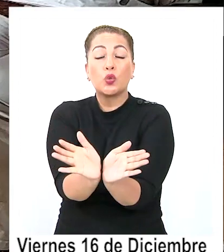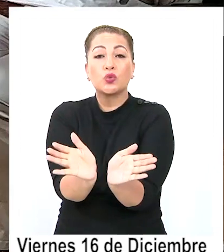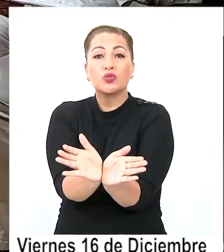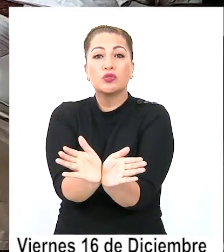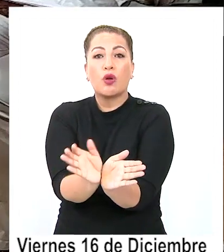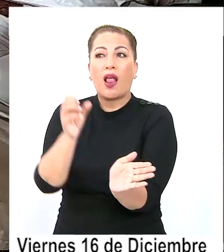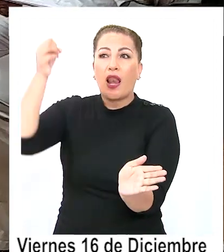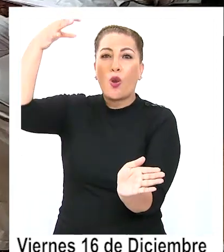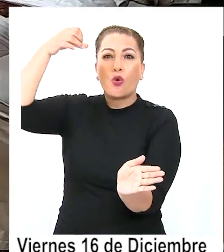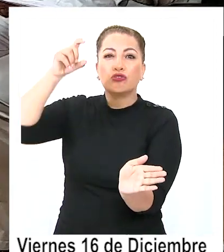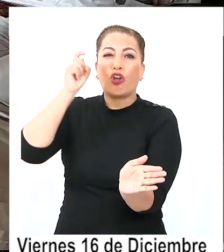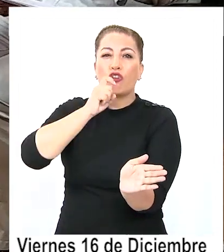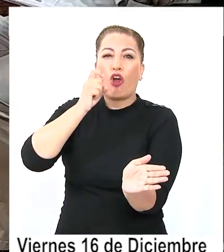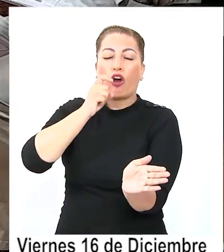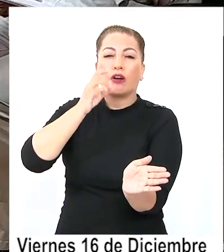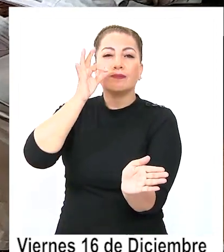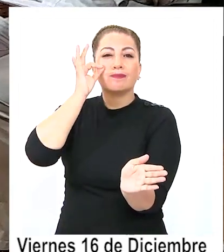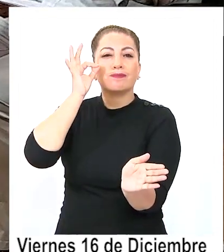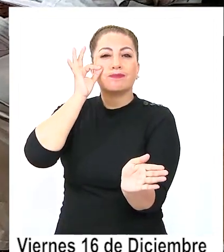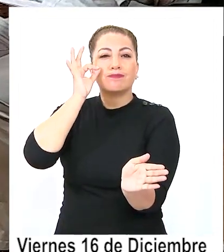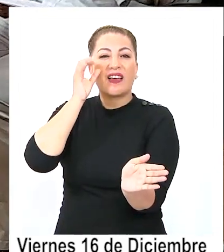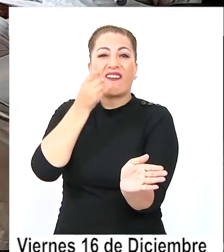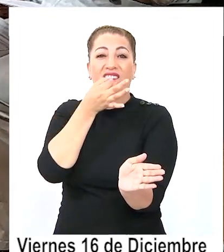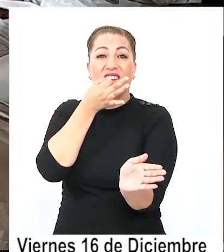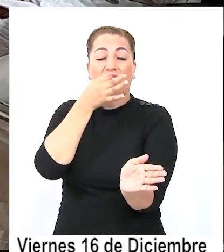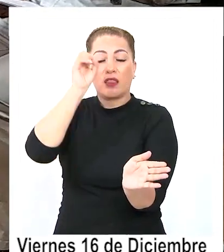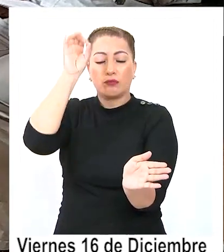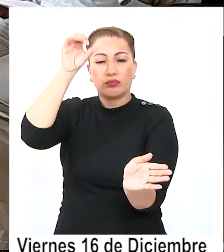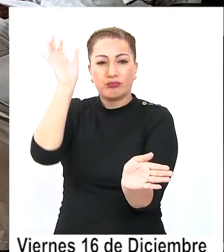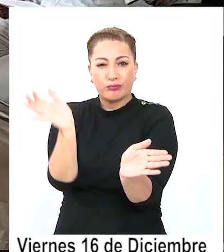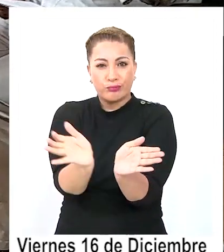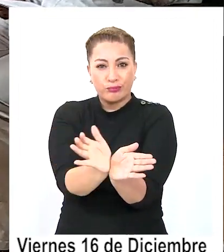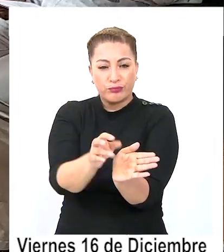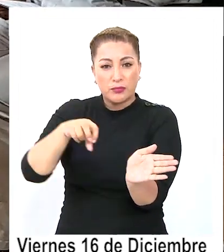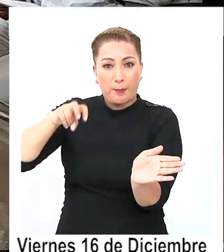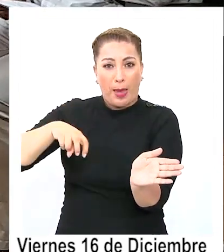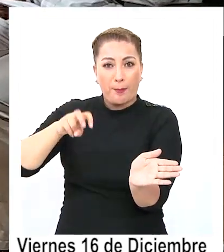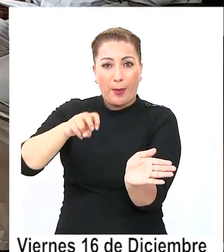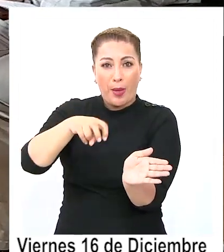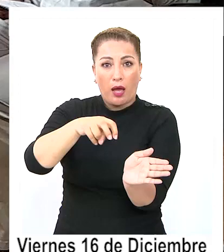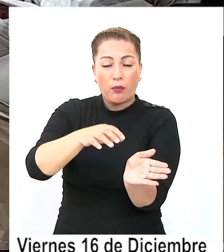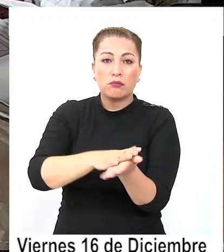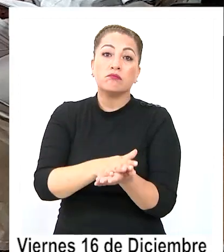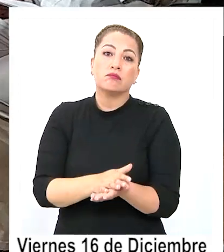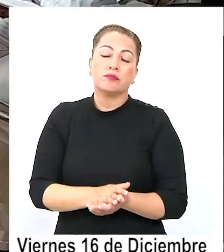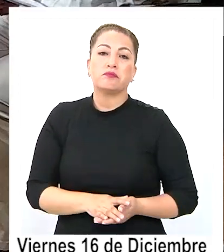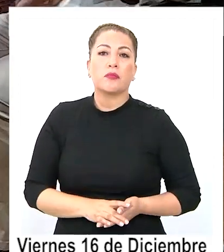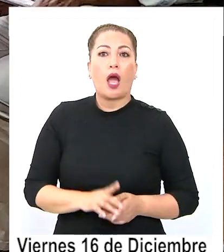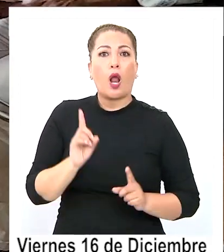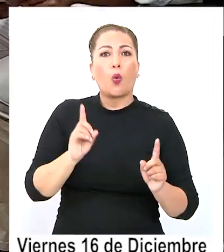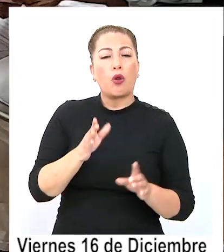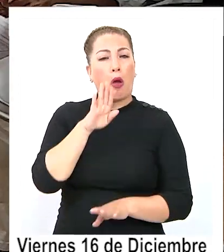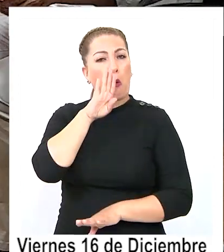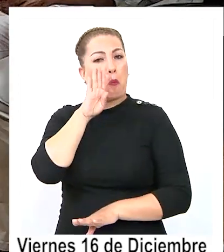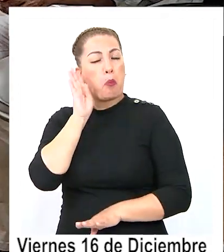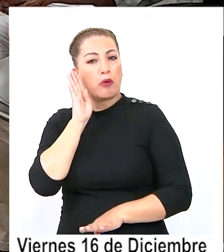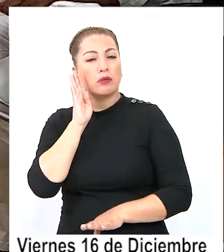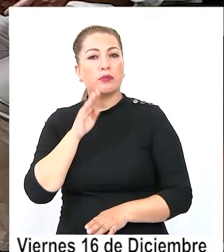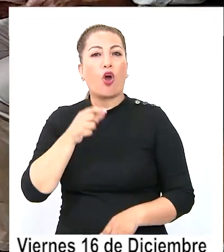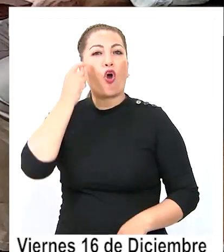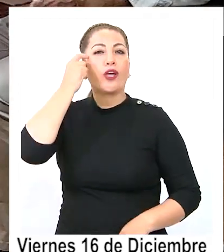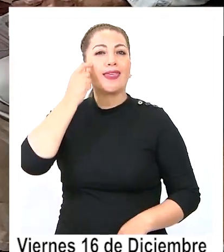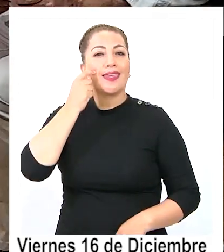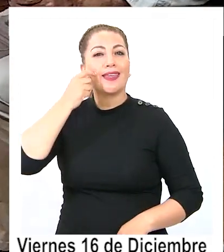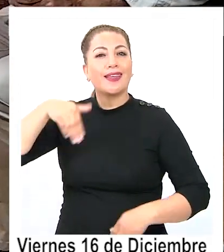De semáforos inteligentes, digamos, ¿cierto? Y que está impecable, digamos, pero en una avenida, ya, ¿cierto? Que es la calle O'Higgins